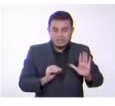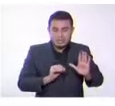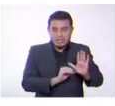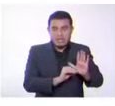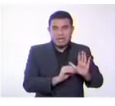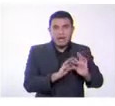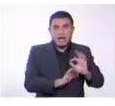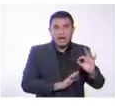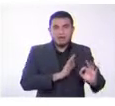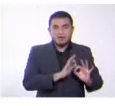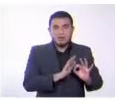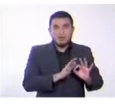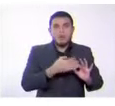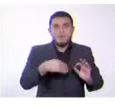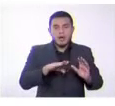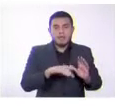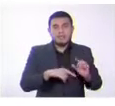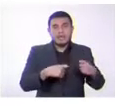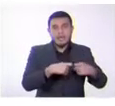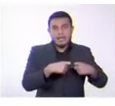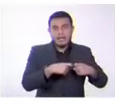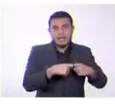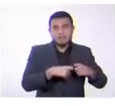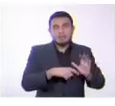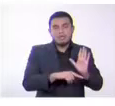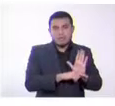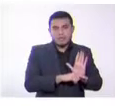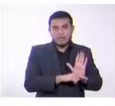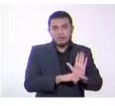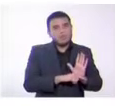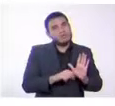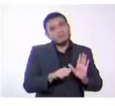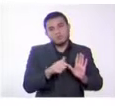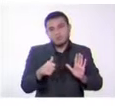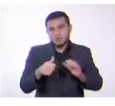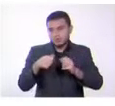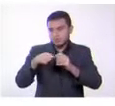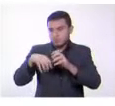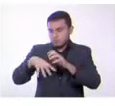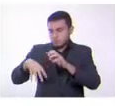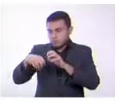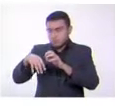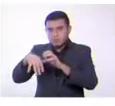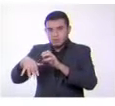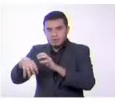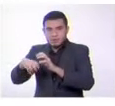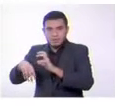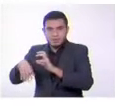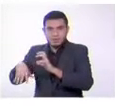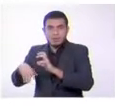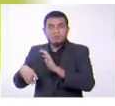más electronegativo y todos los demás son positivos.